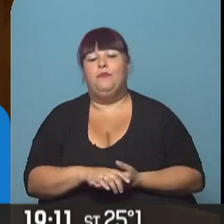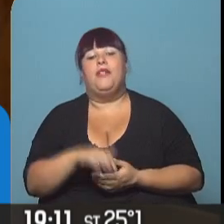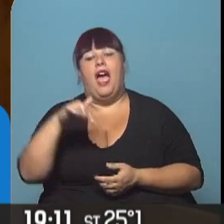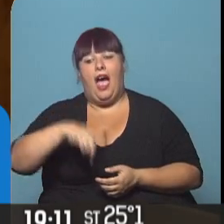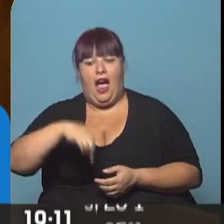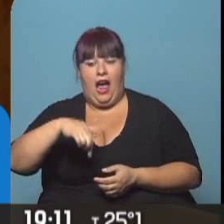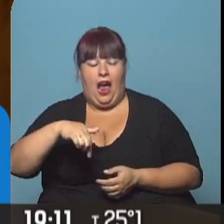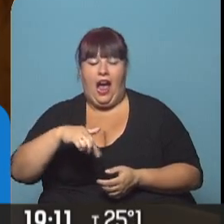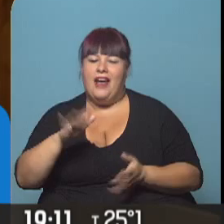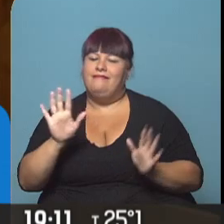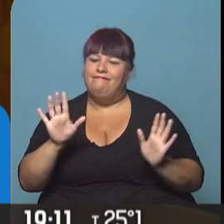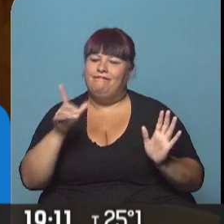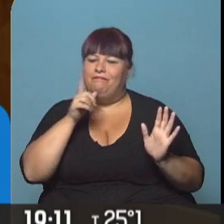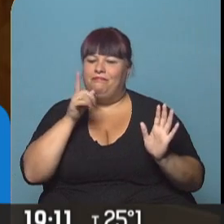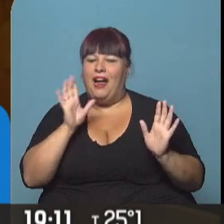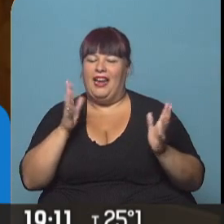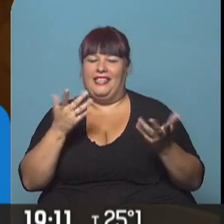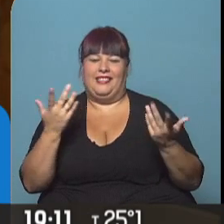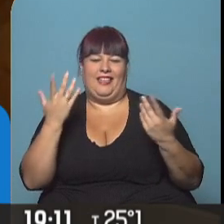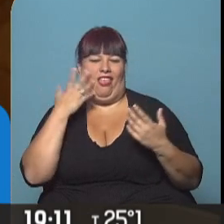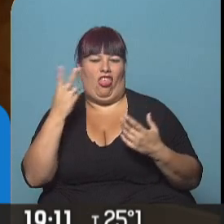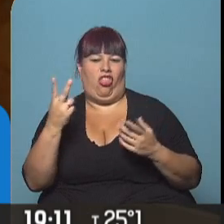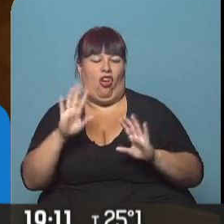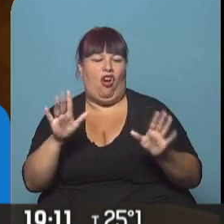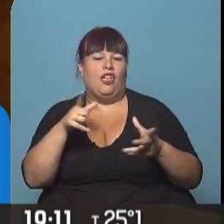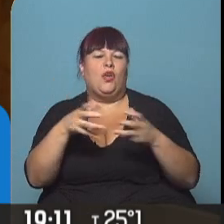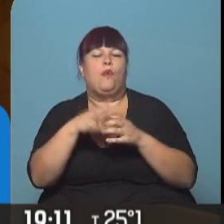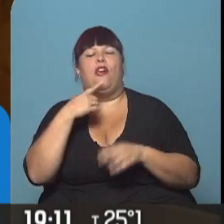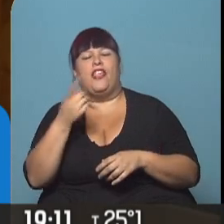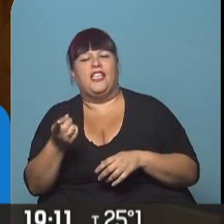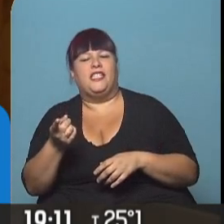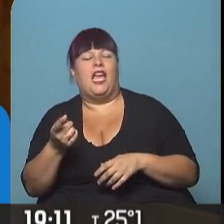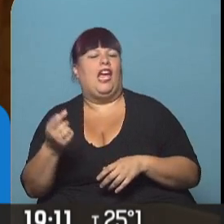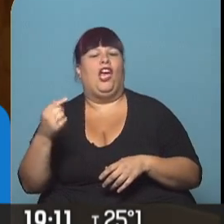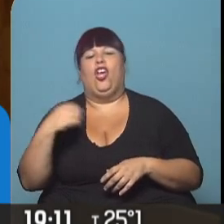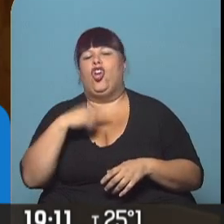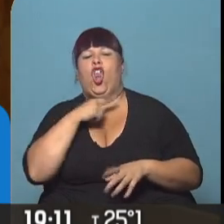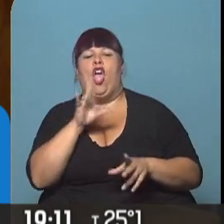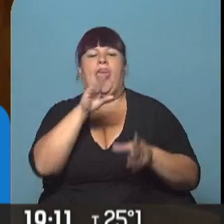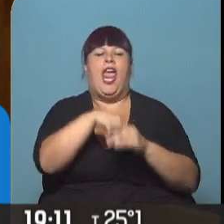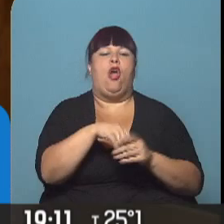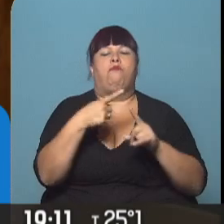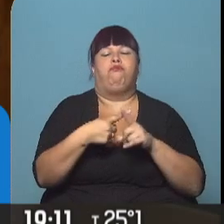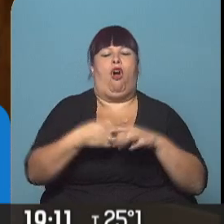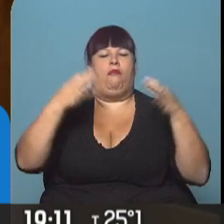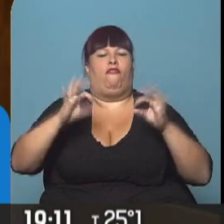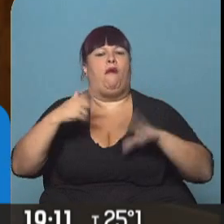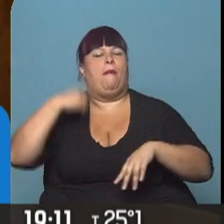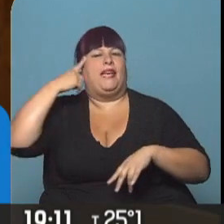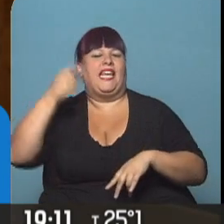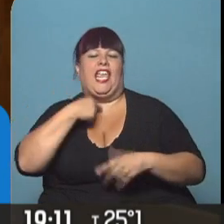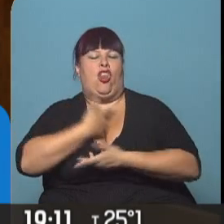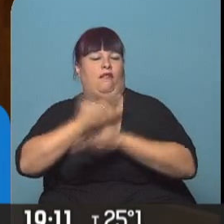ahora suena un poco, por lo menos gatopardista, que ese sector diga: nosotros no queremos participar por la pureza ideológica que